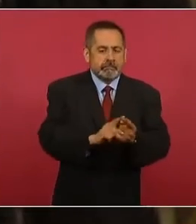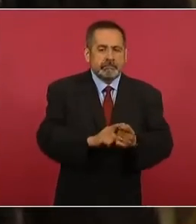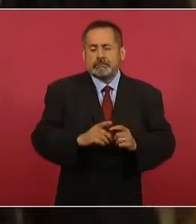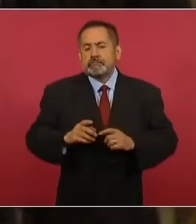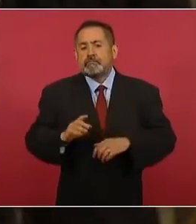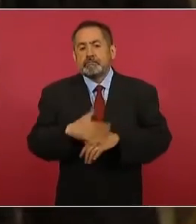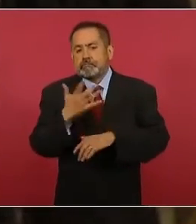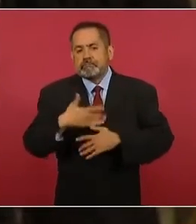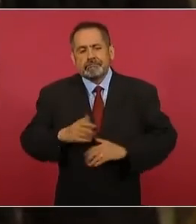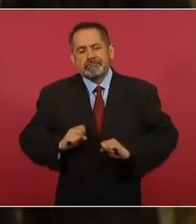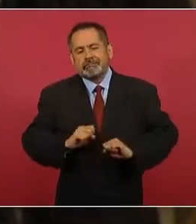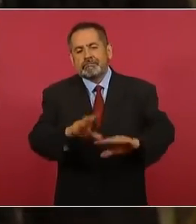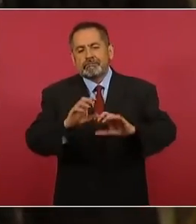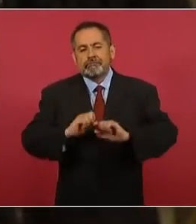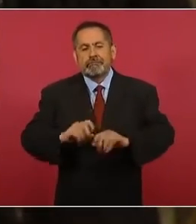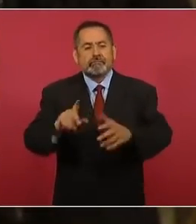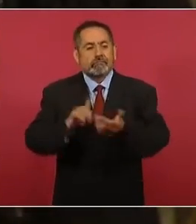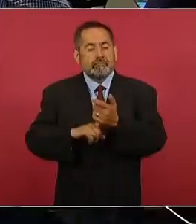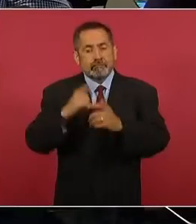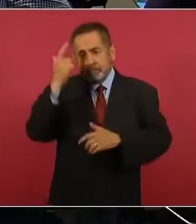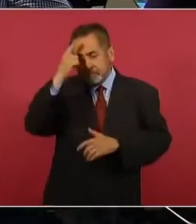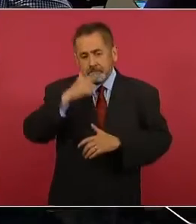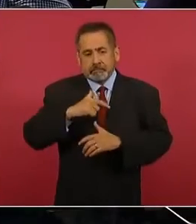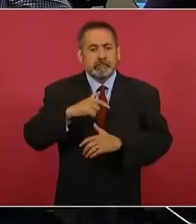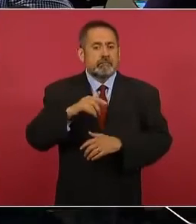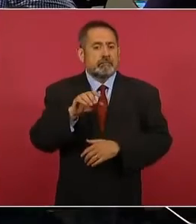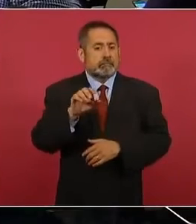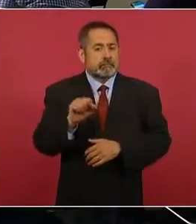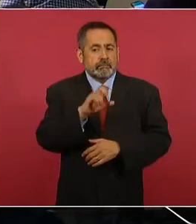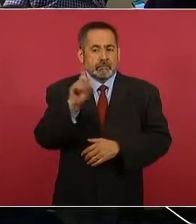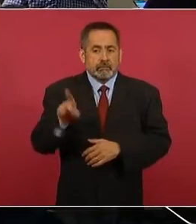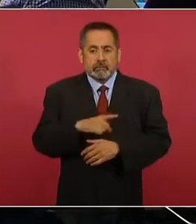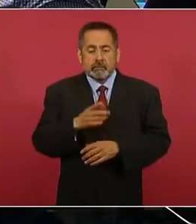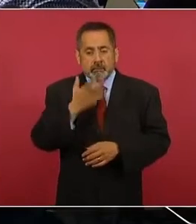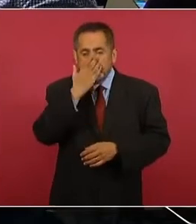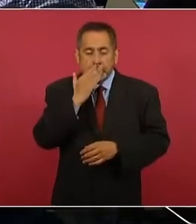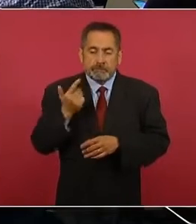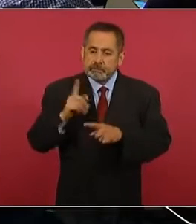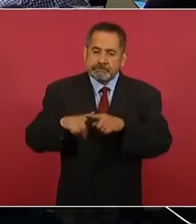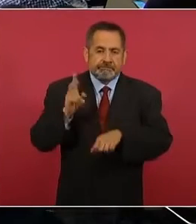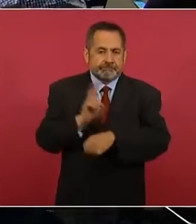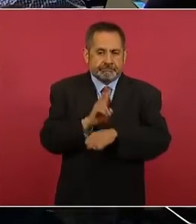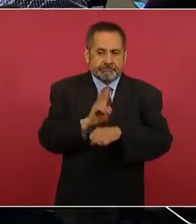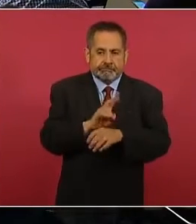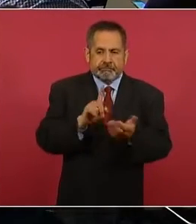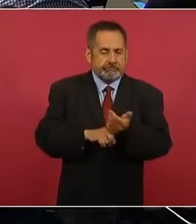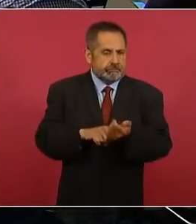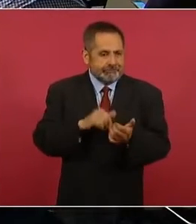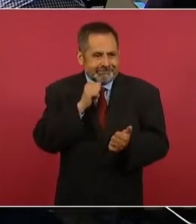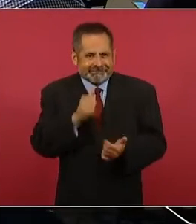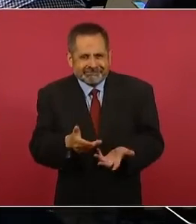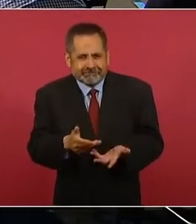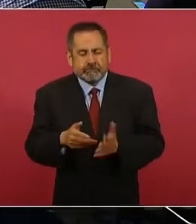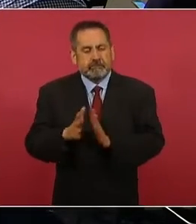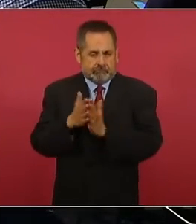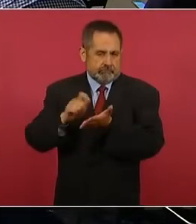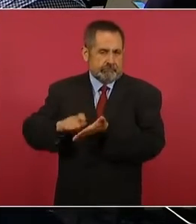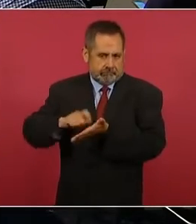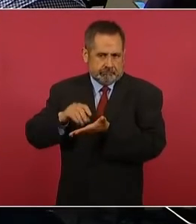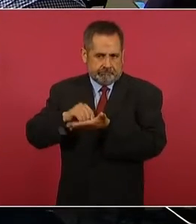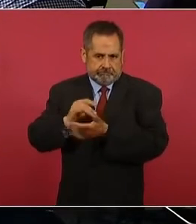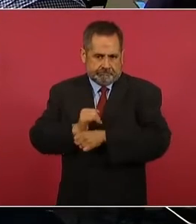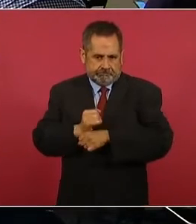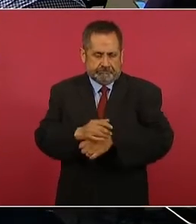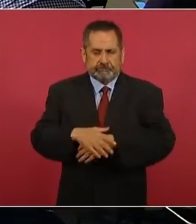dejaban abandonados durante las noches y los fines de semana. Todo eso está documentado en la revista Contralínea y en ese